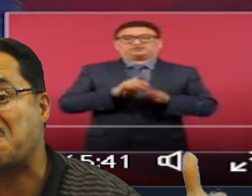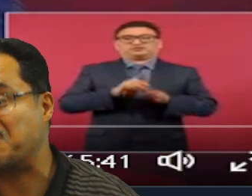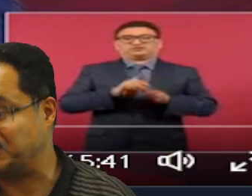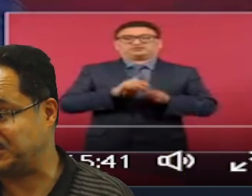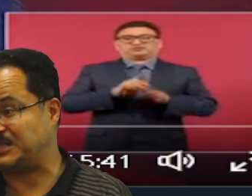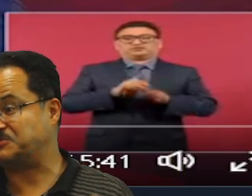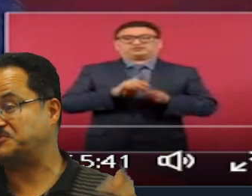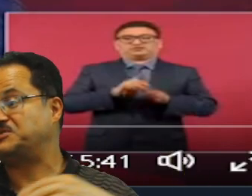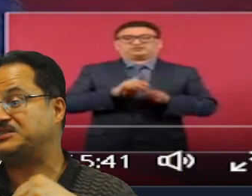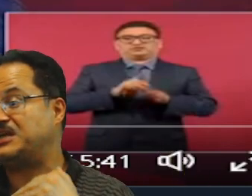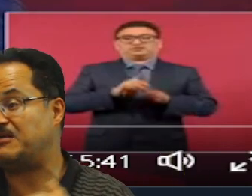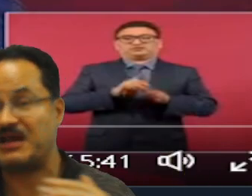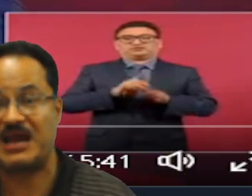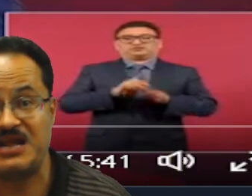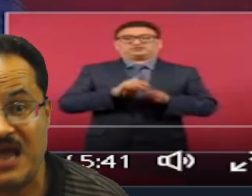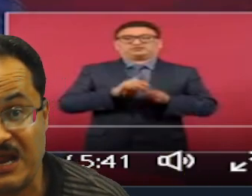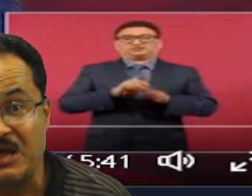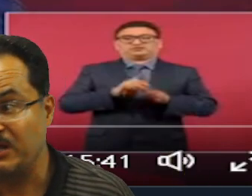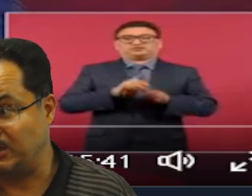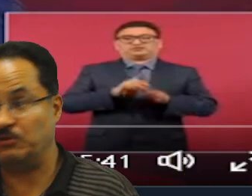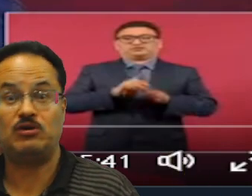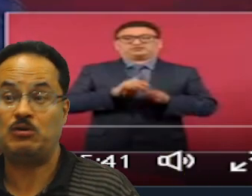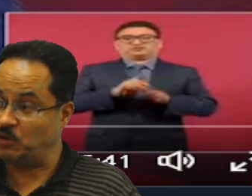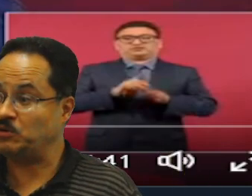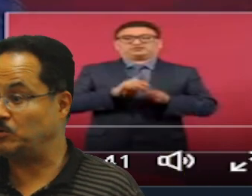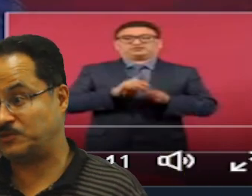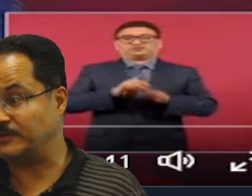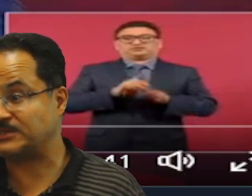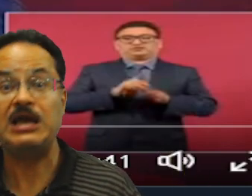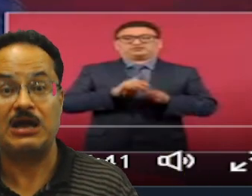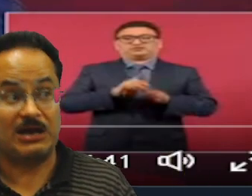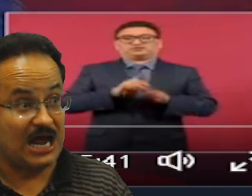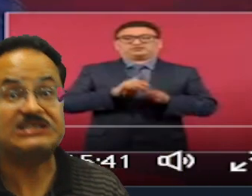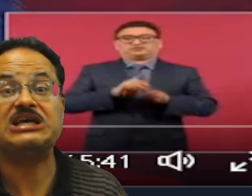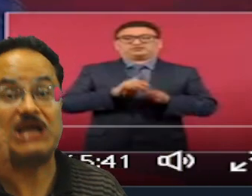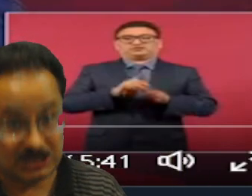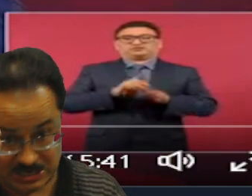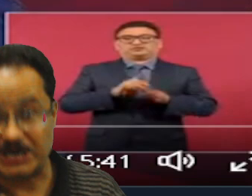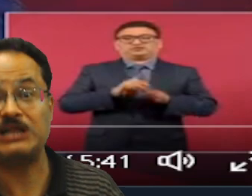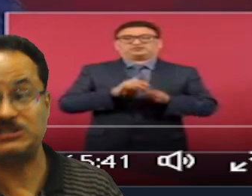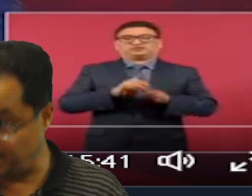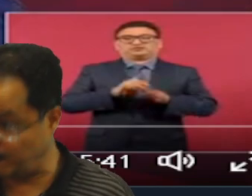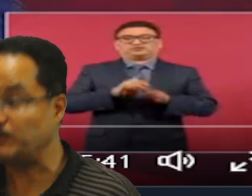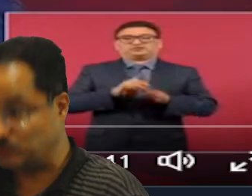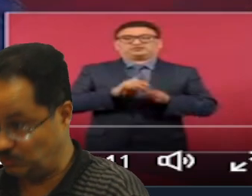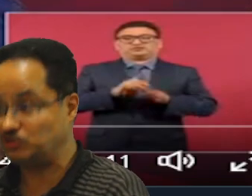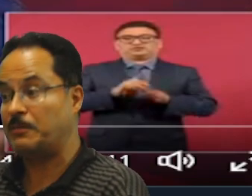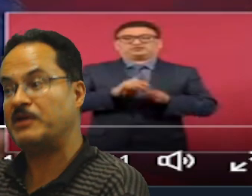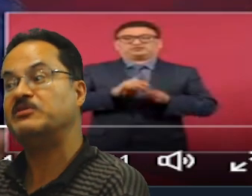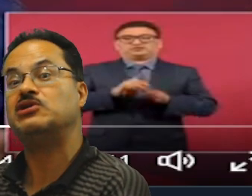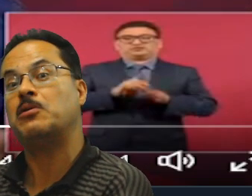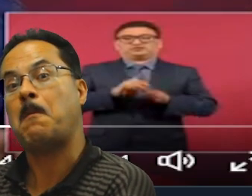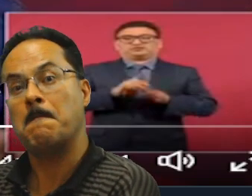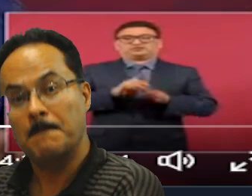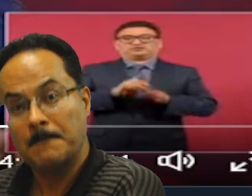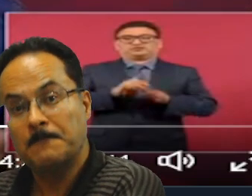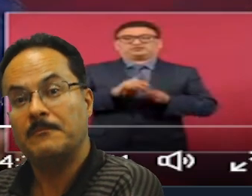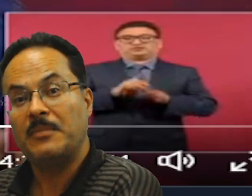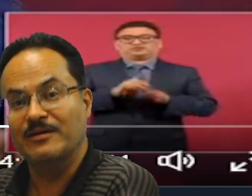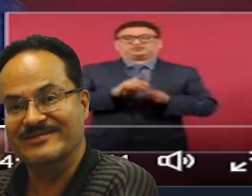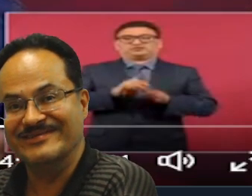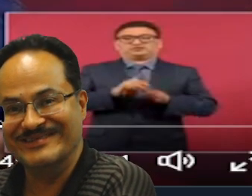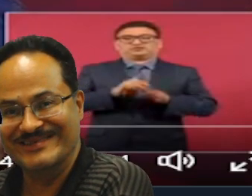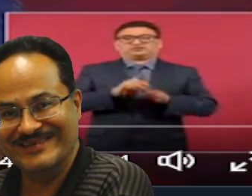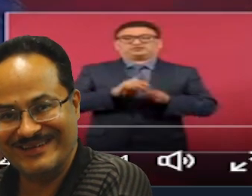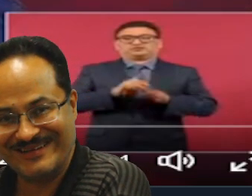hicieron los Estados Unidos hacer lo que querían y no no no sabes qué gracias al General Cienfuegos no se permitió